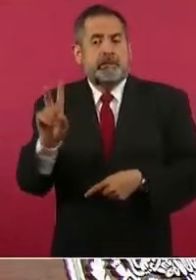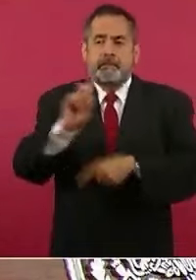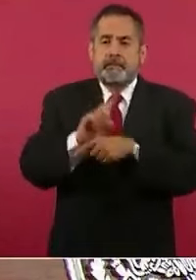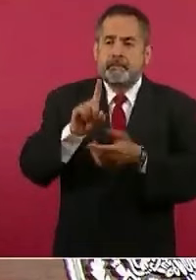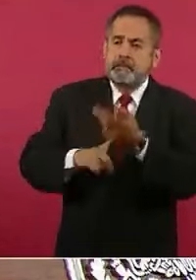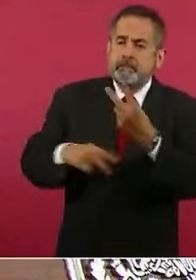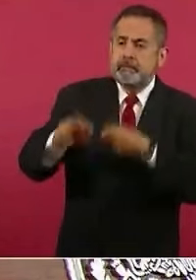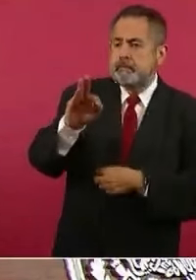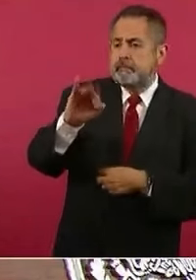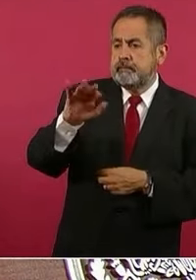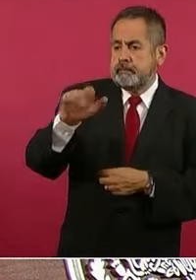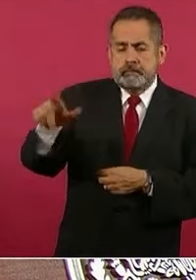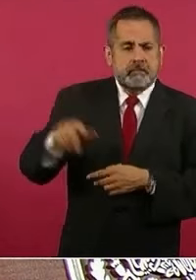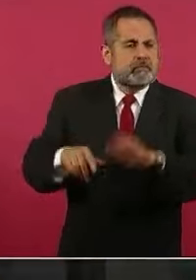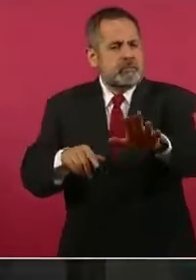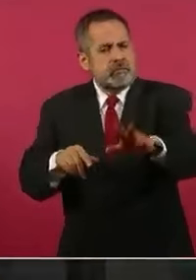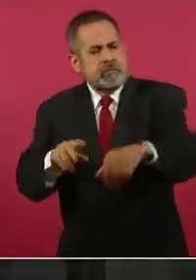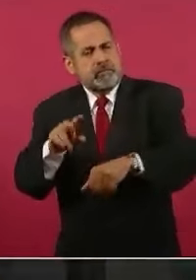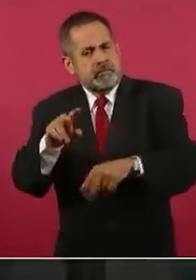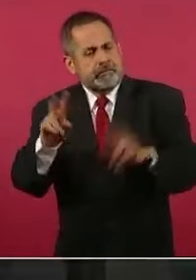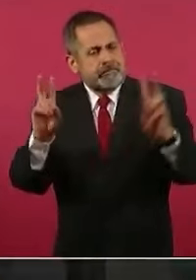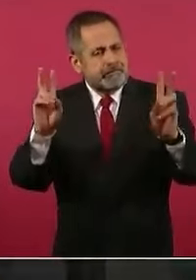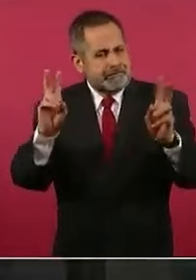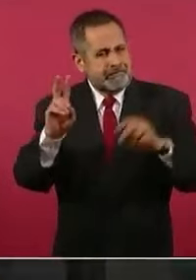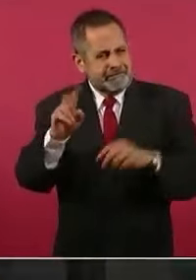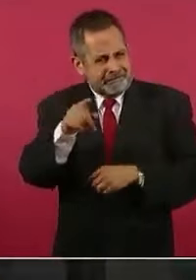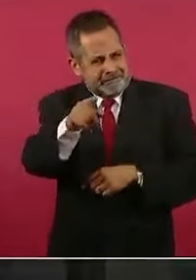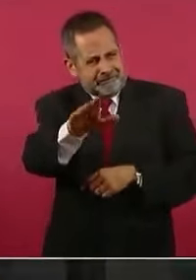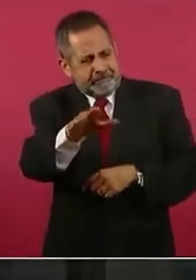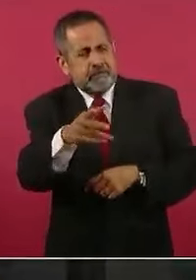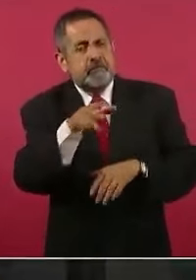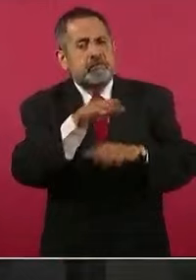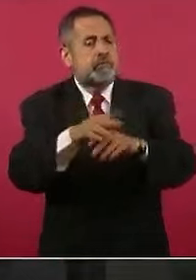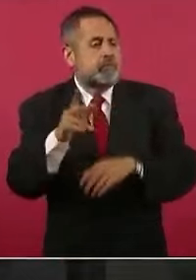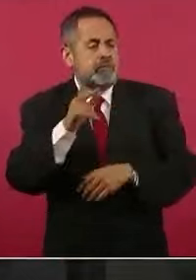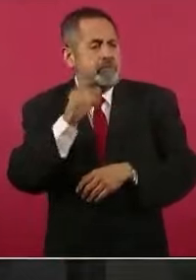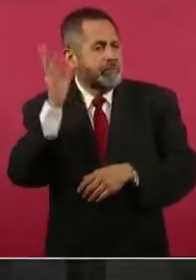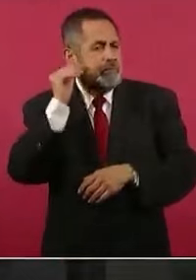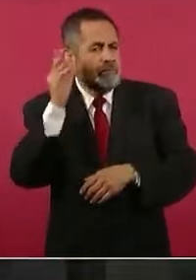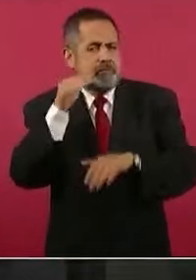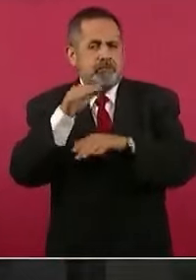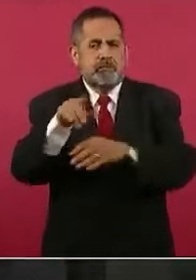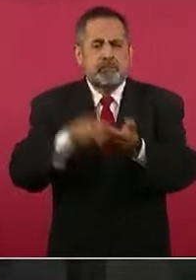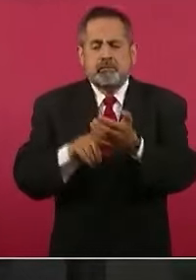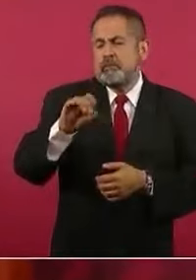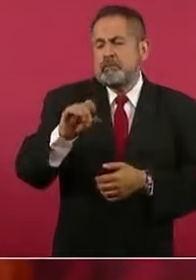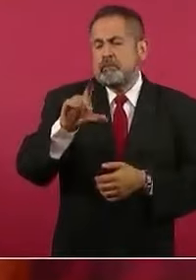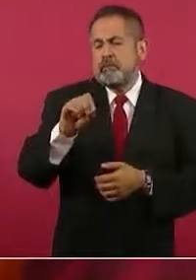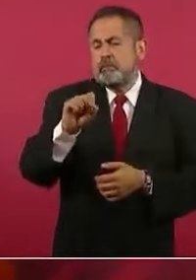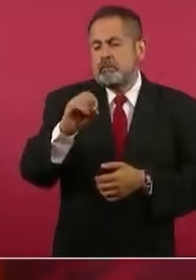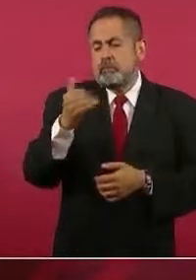¿Pero el viernes se tocó el tema de los audios que se filtraron con el papá de Lozoya?